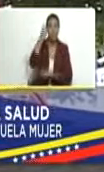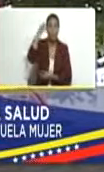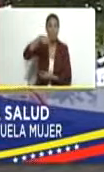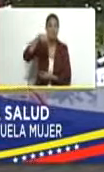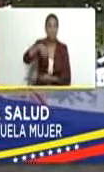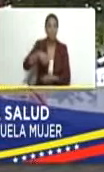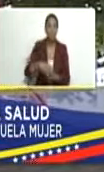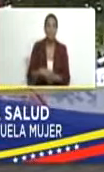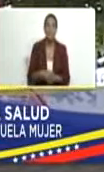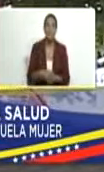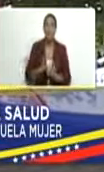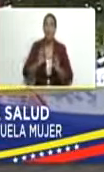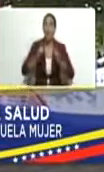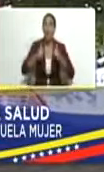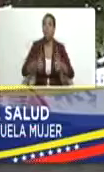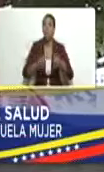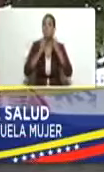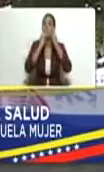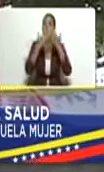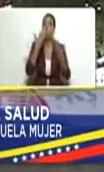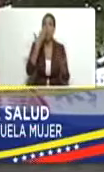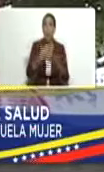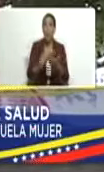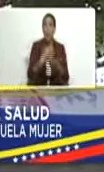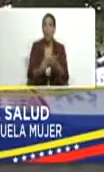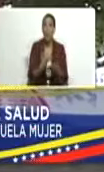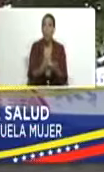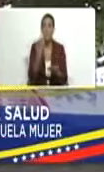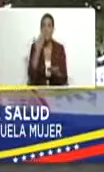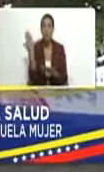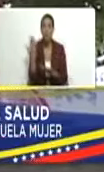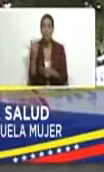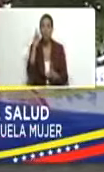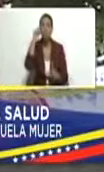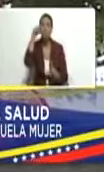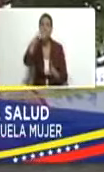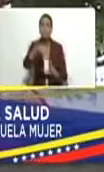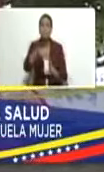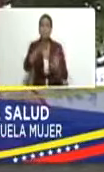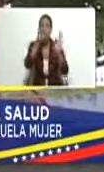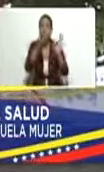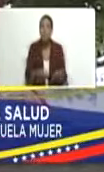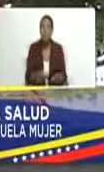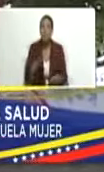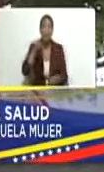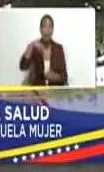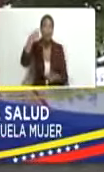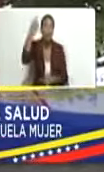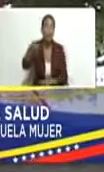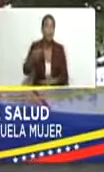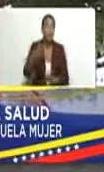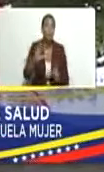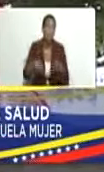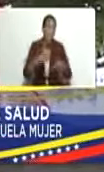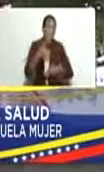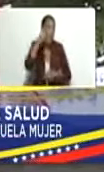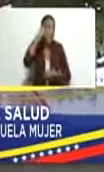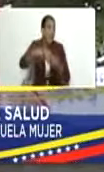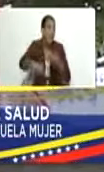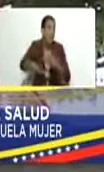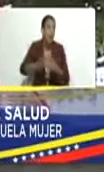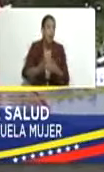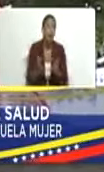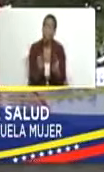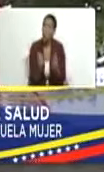Y vamos a ver que el arranque ha sido bueno, lo cual nos marca la pauta de lo que va a pasar de aquí en adelante.